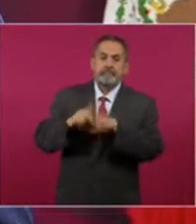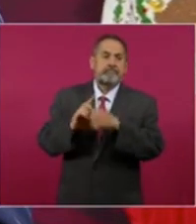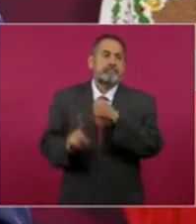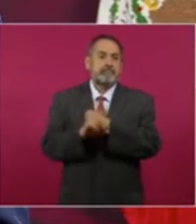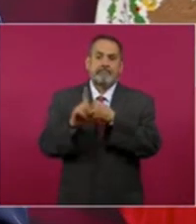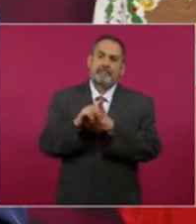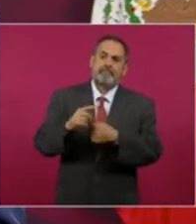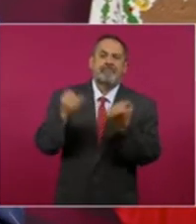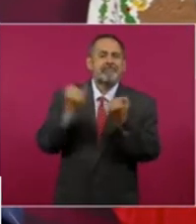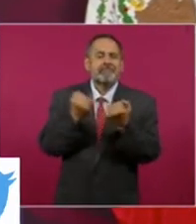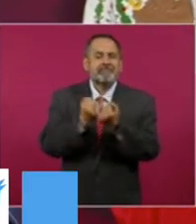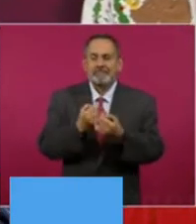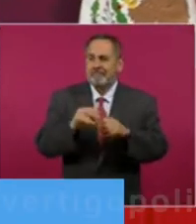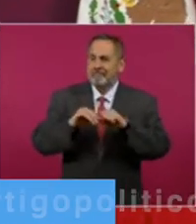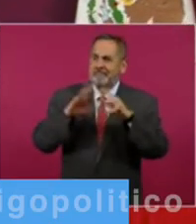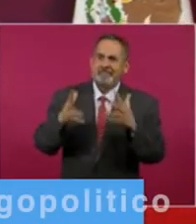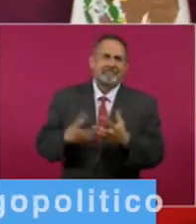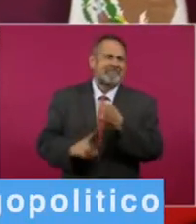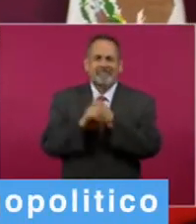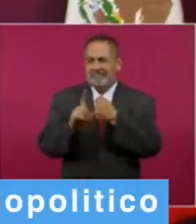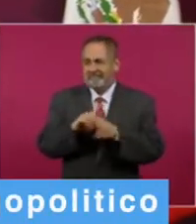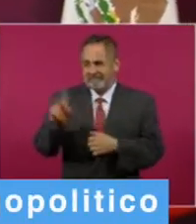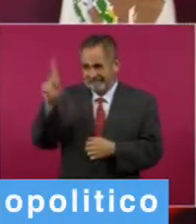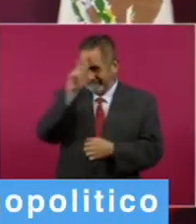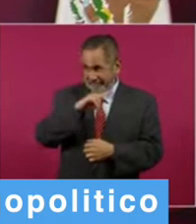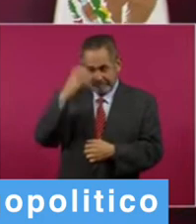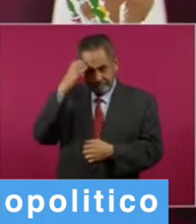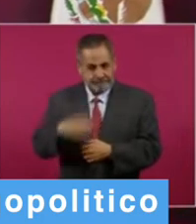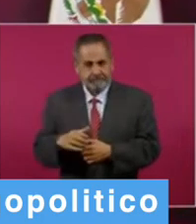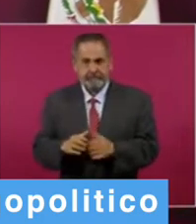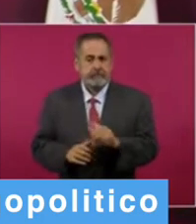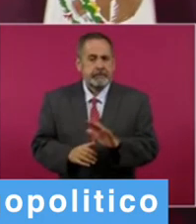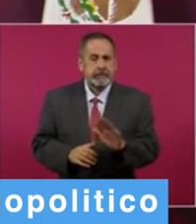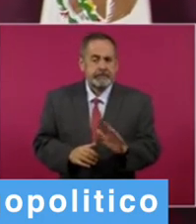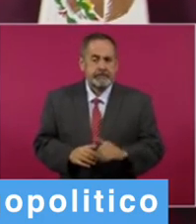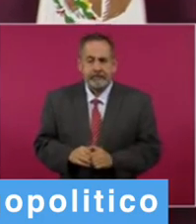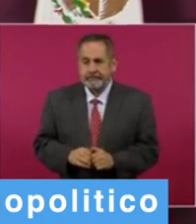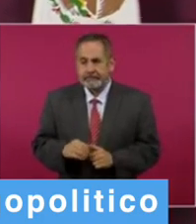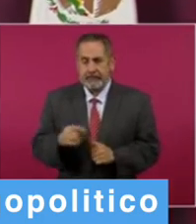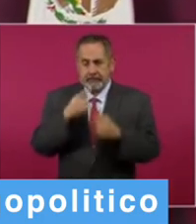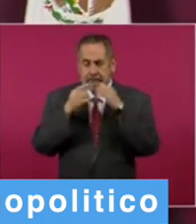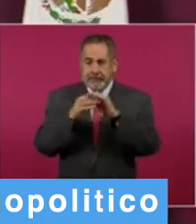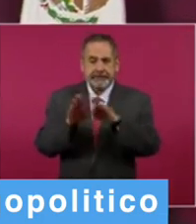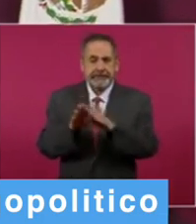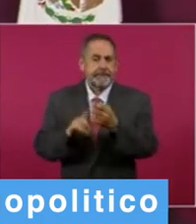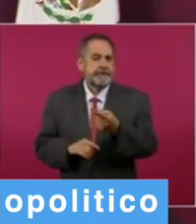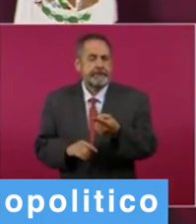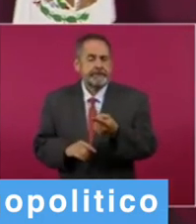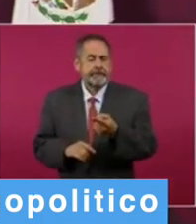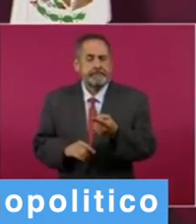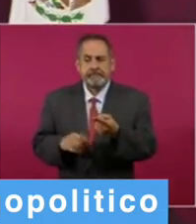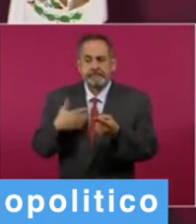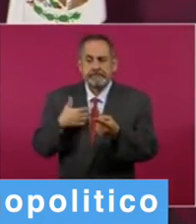El presidente López Obrador sostiene que desde el gobierno federal no hay ninguna inconformidad con la operación. Si Grupo México compra Banamex a